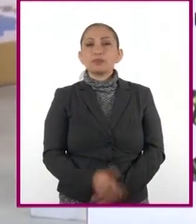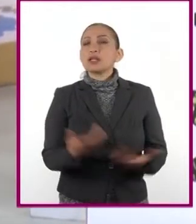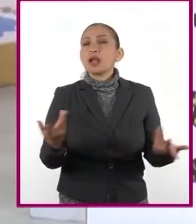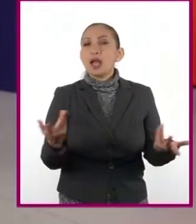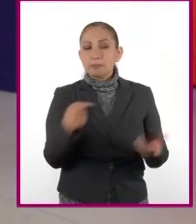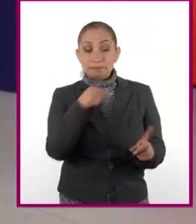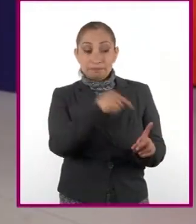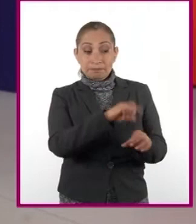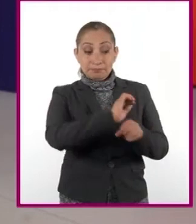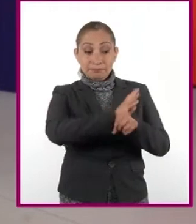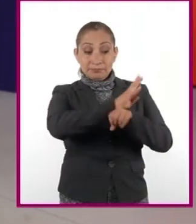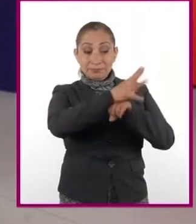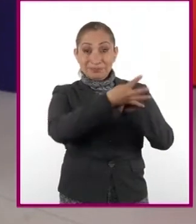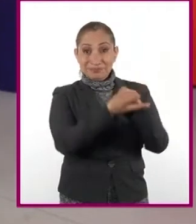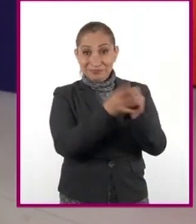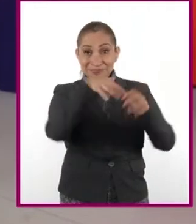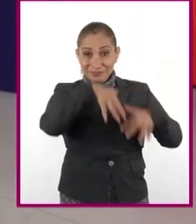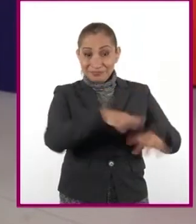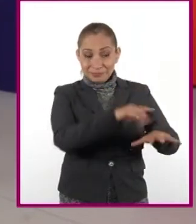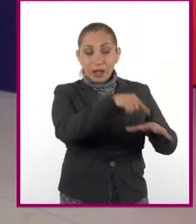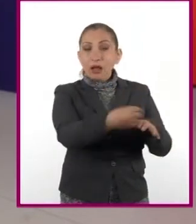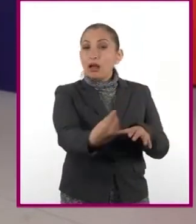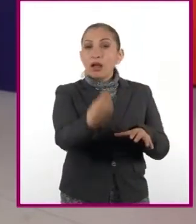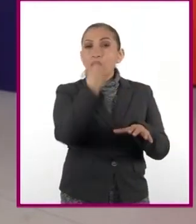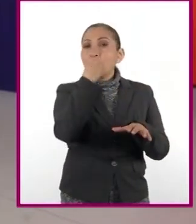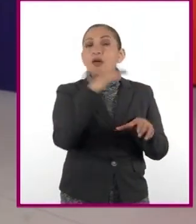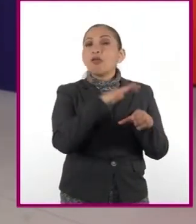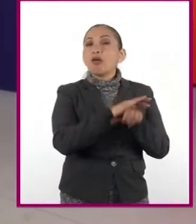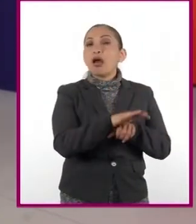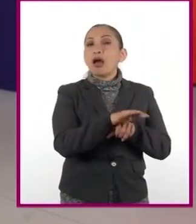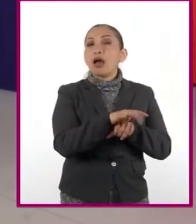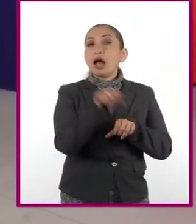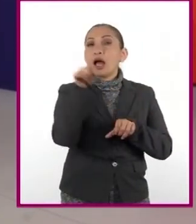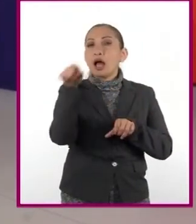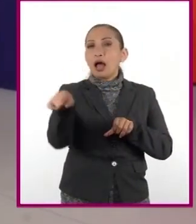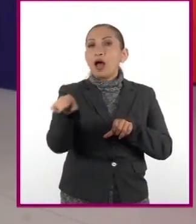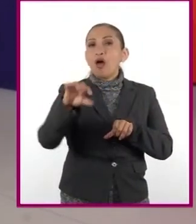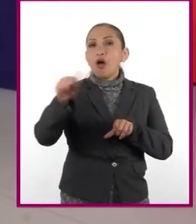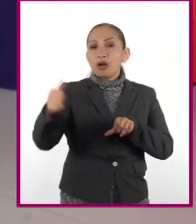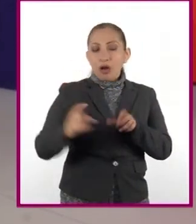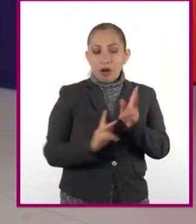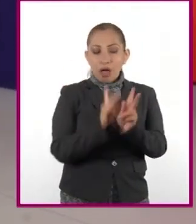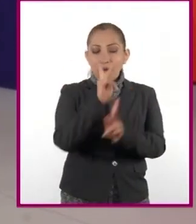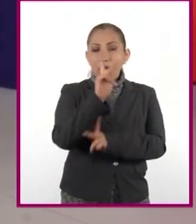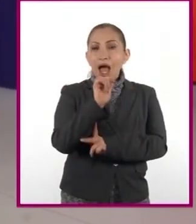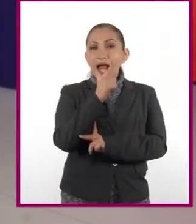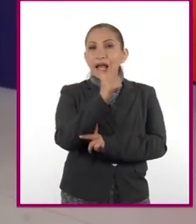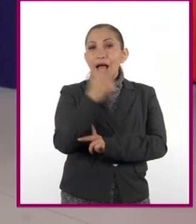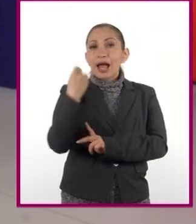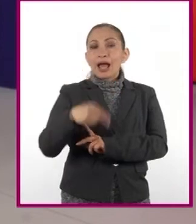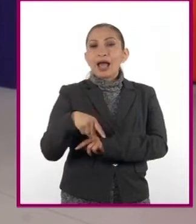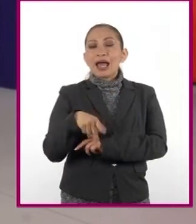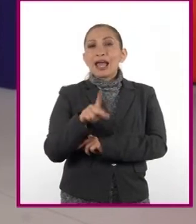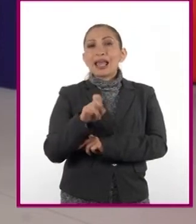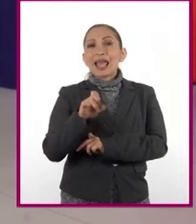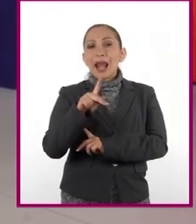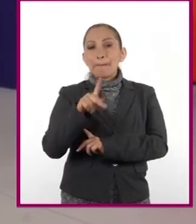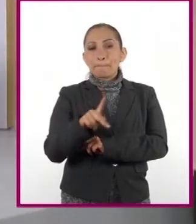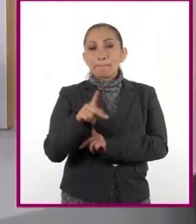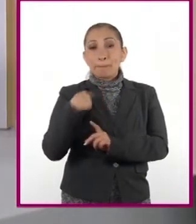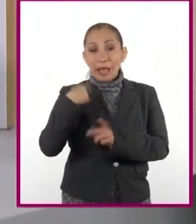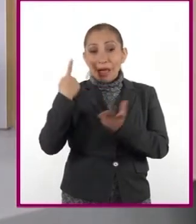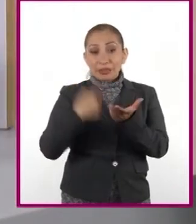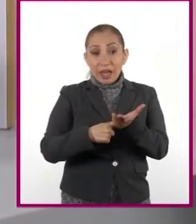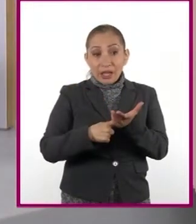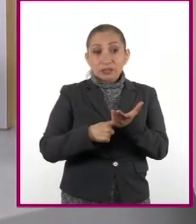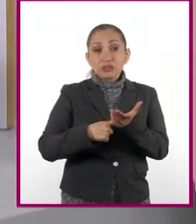Cabe mencionar que los erizos de mar se alimentan principalmente de un tipo de alga marina llamada kelp, que crece